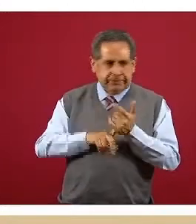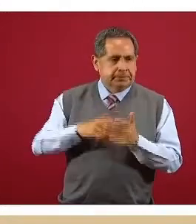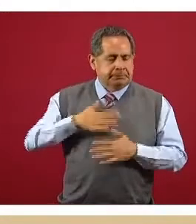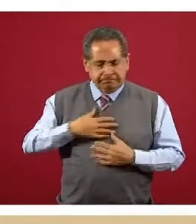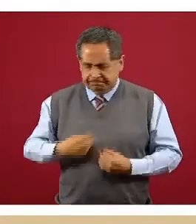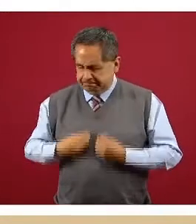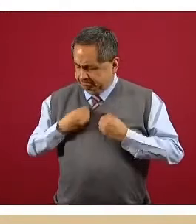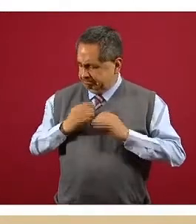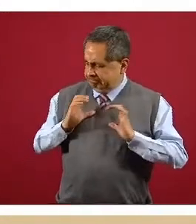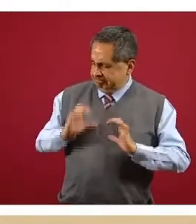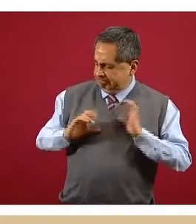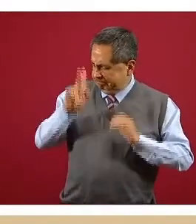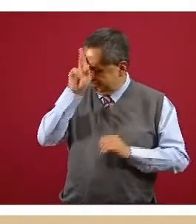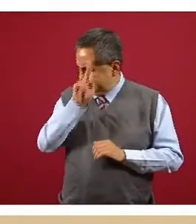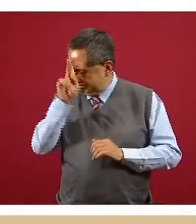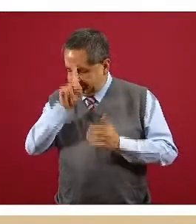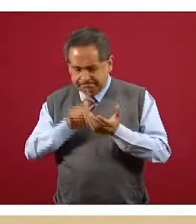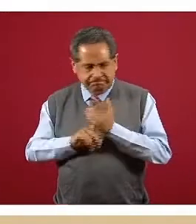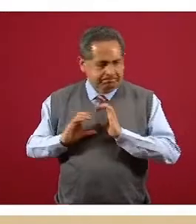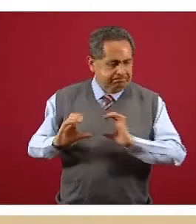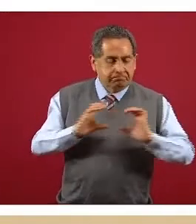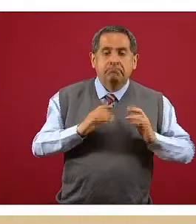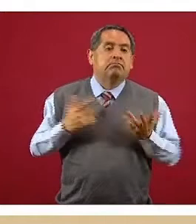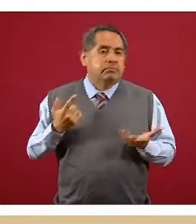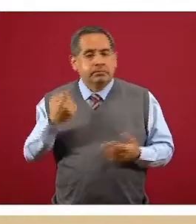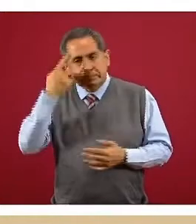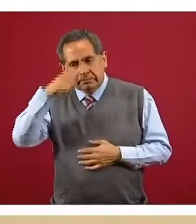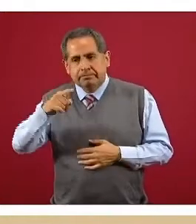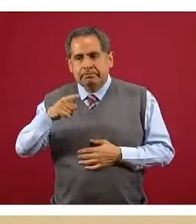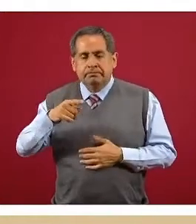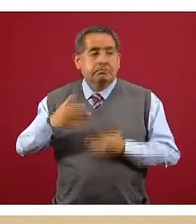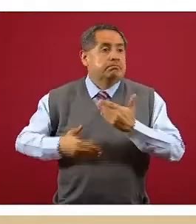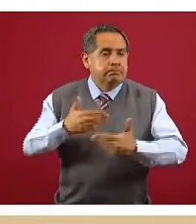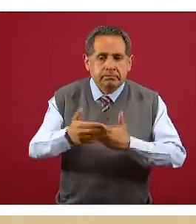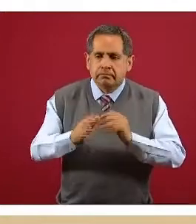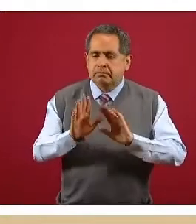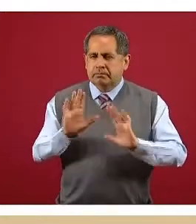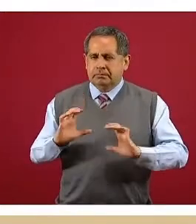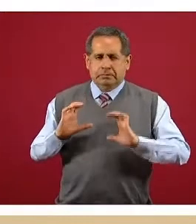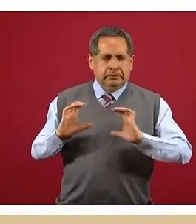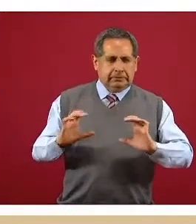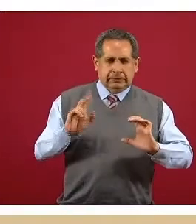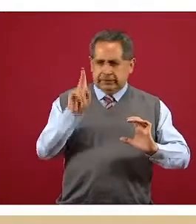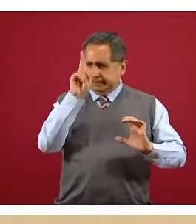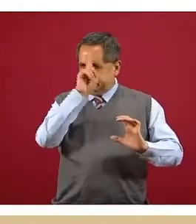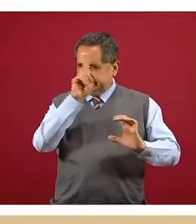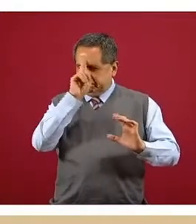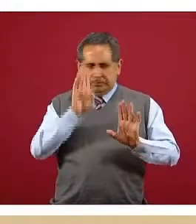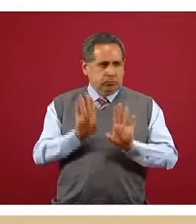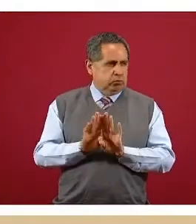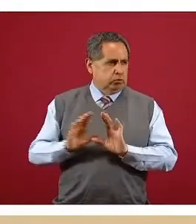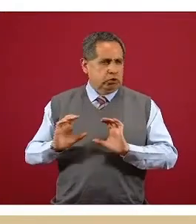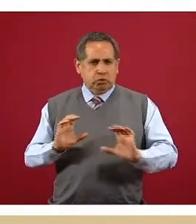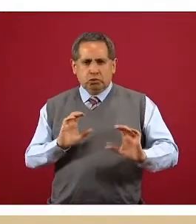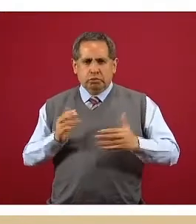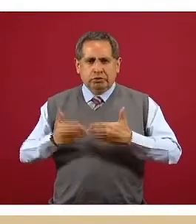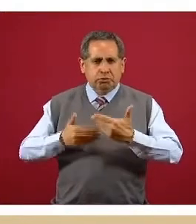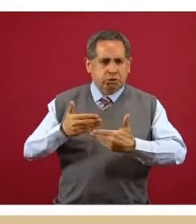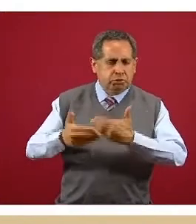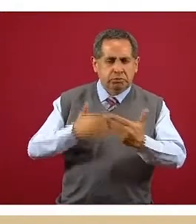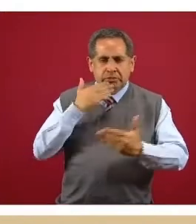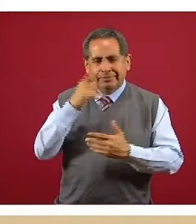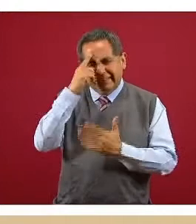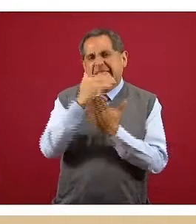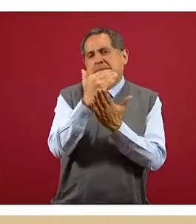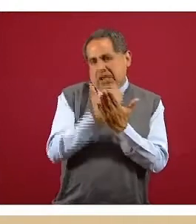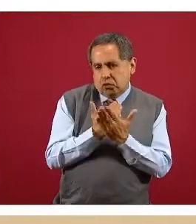vida social y profesional para poder ir avanzando poco a poco a seguir disminuyendo el riesgo